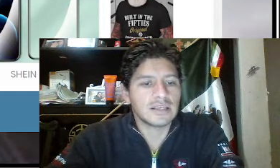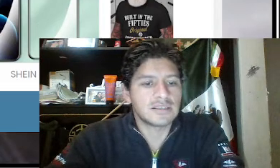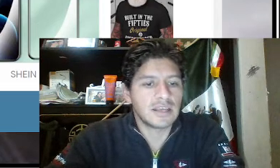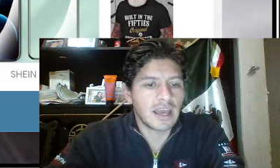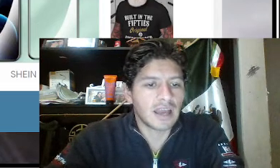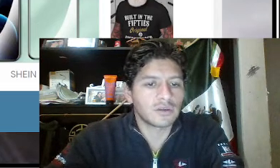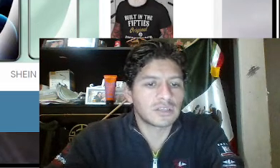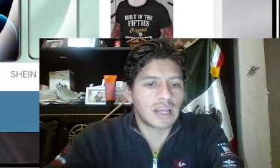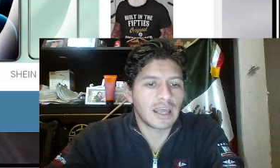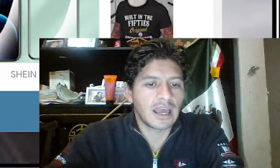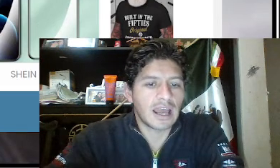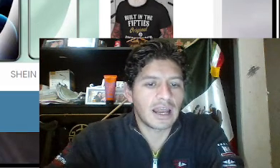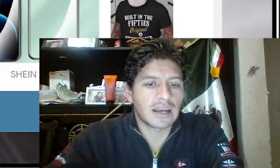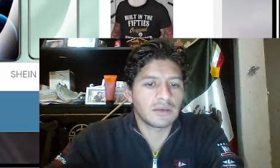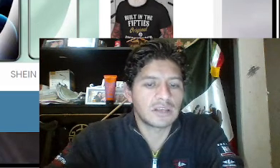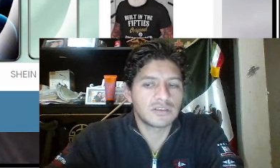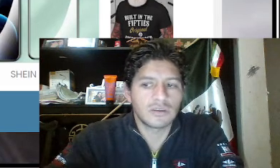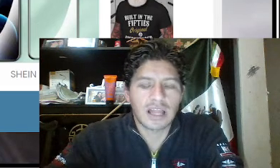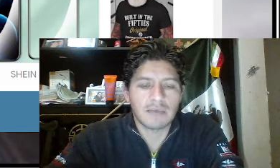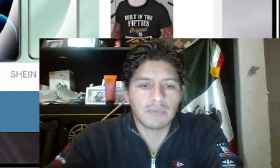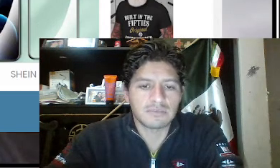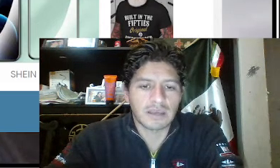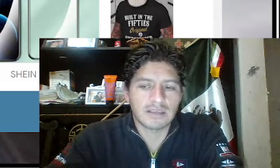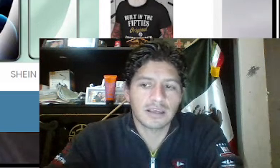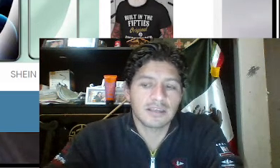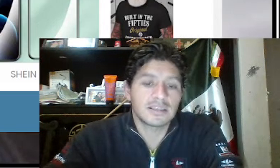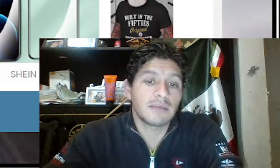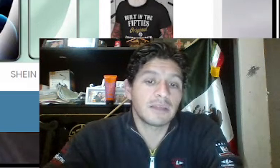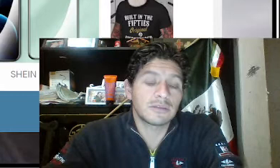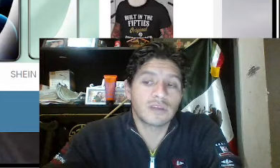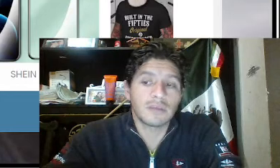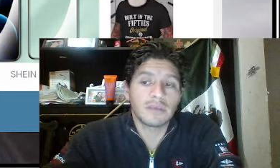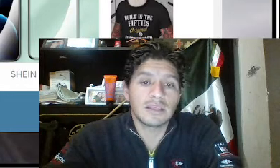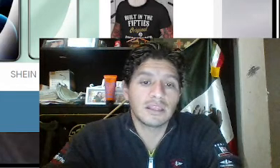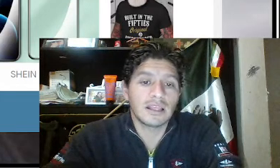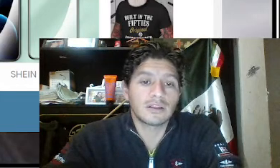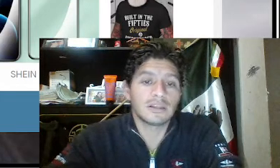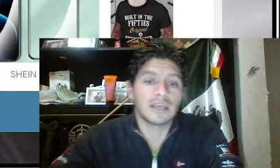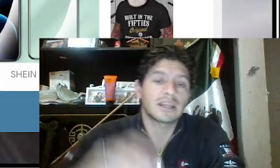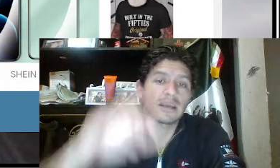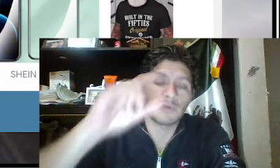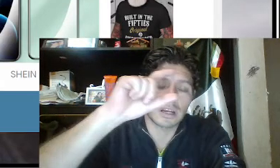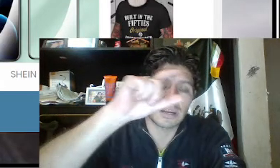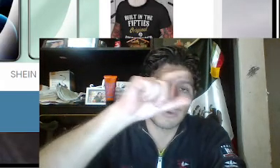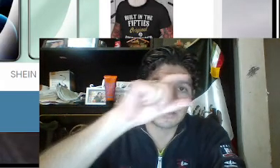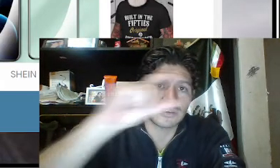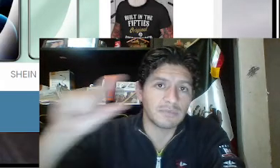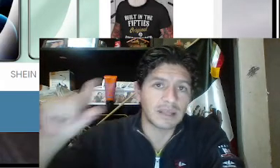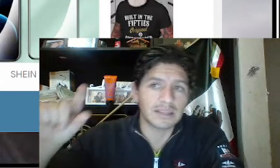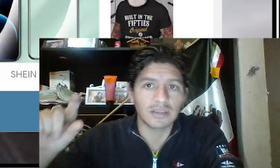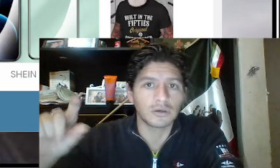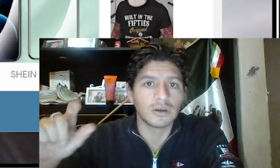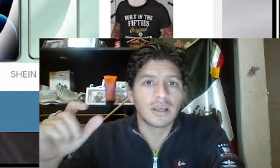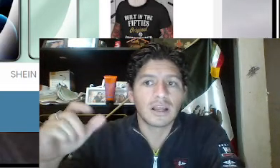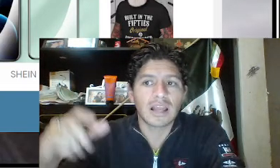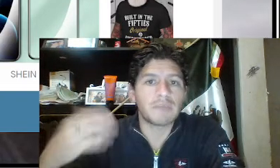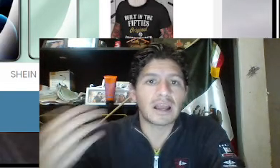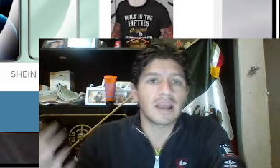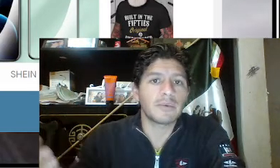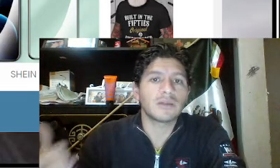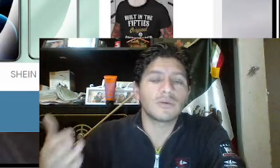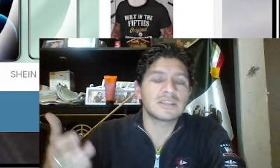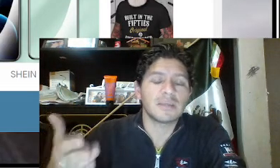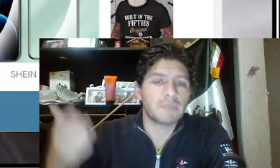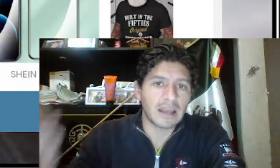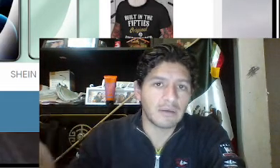figura y sería contraria a la regulación de la misma. Es que aquí están hablando solamente de revocación de mandato. La